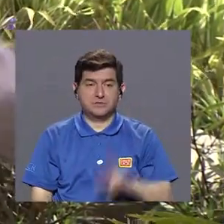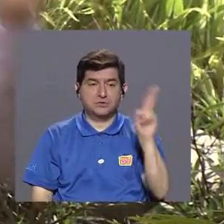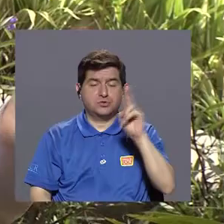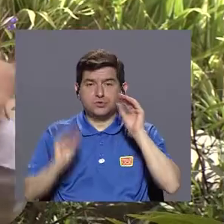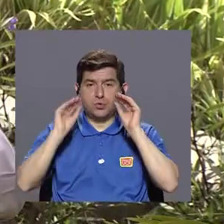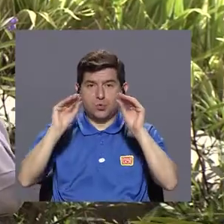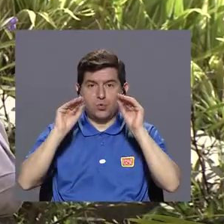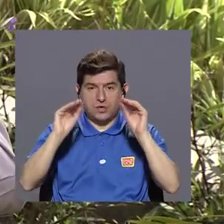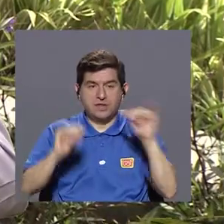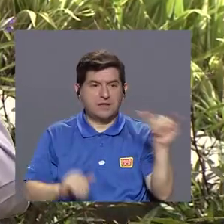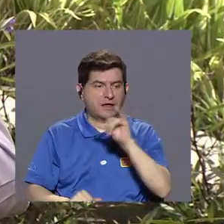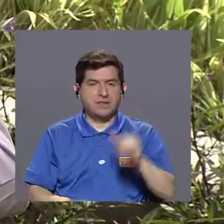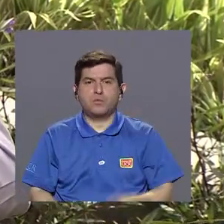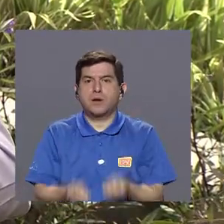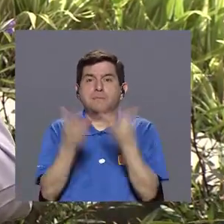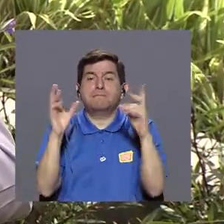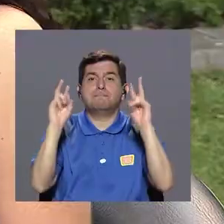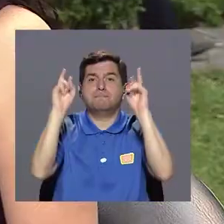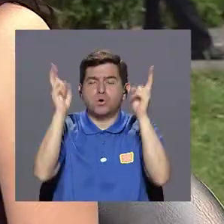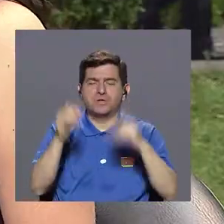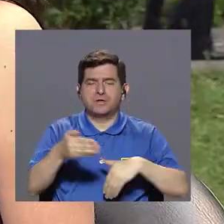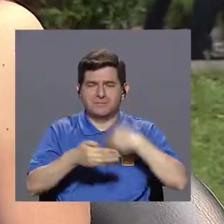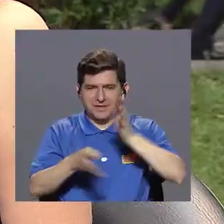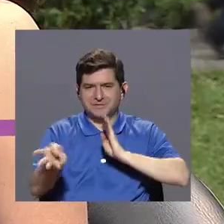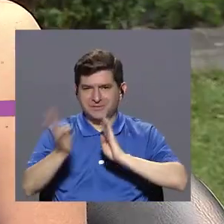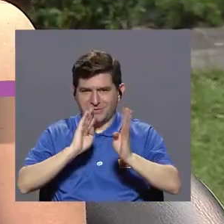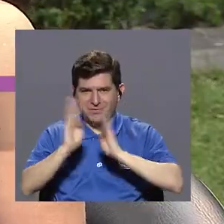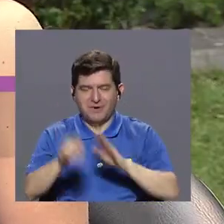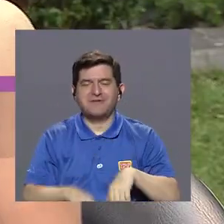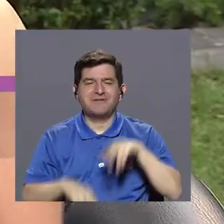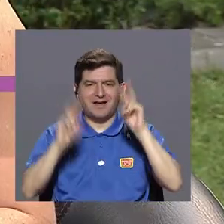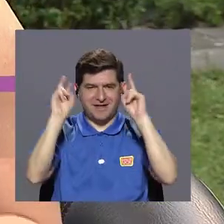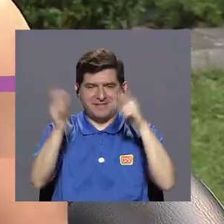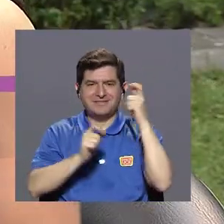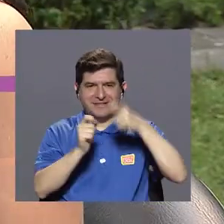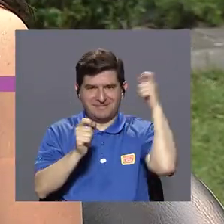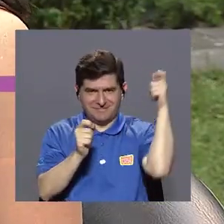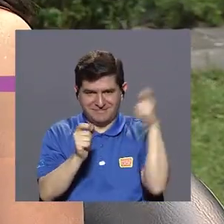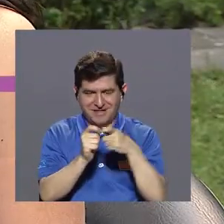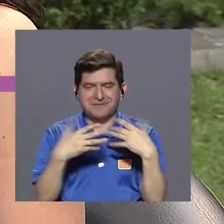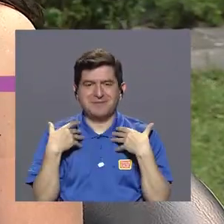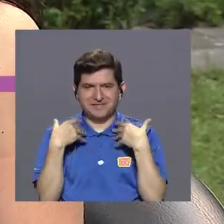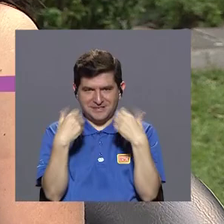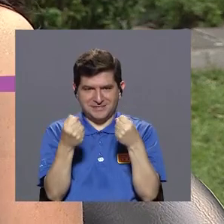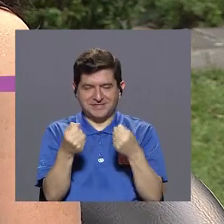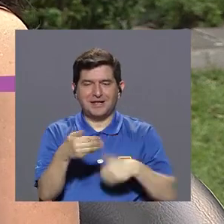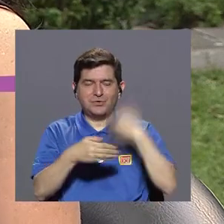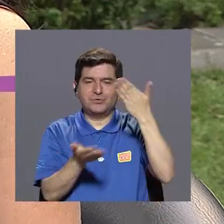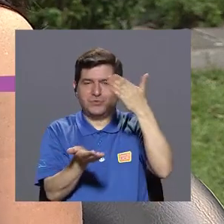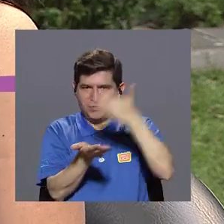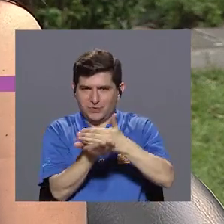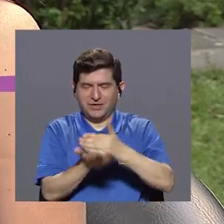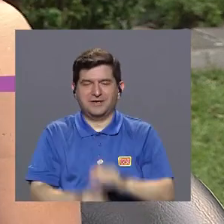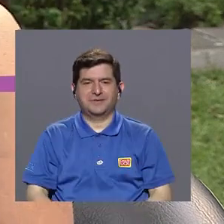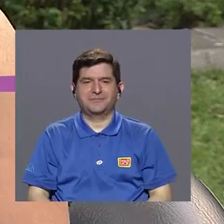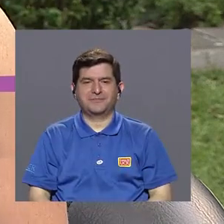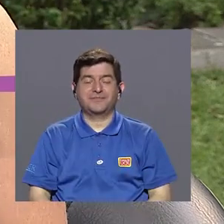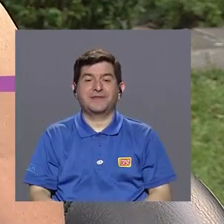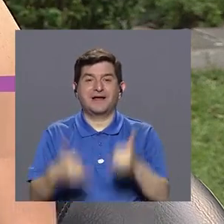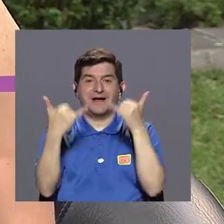unidades académicas, tenemos temas. Sí, vamos a hablar un poquitito ahorita acerca de esos temas, específicamente en salud, después de esta pausa.